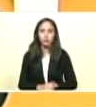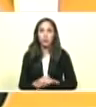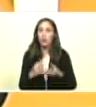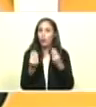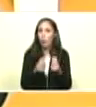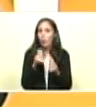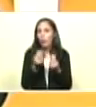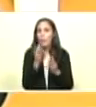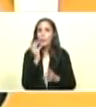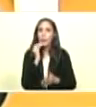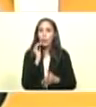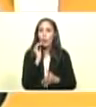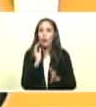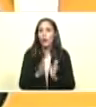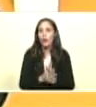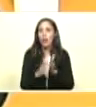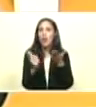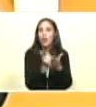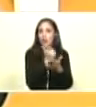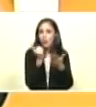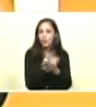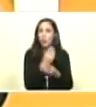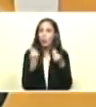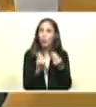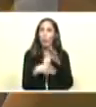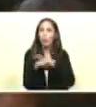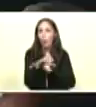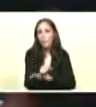adquisición y funcionamiento del Petro,